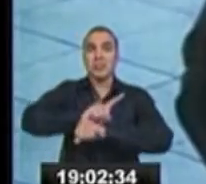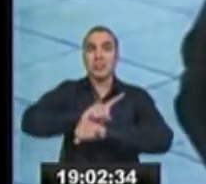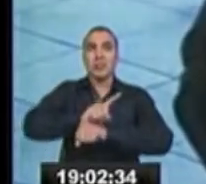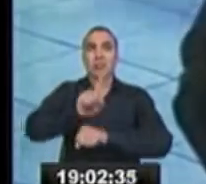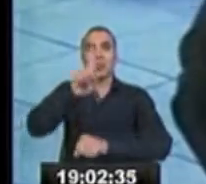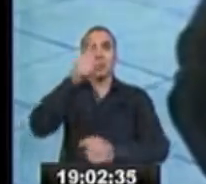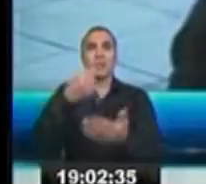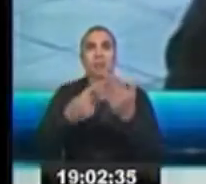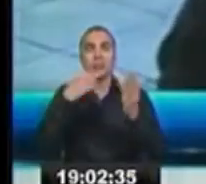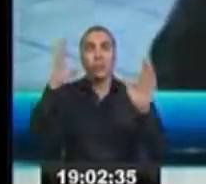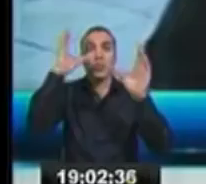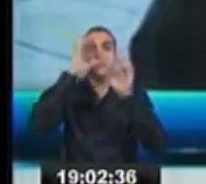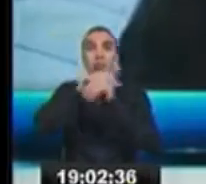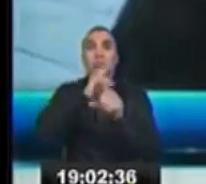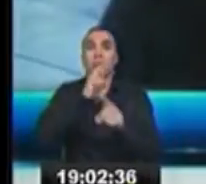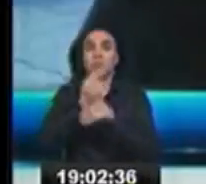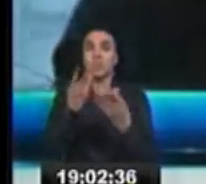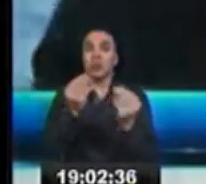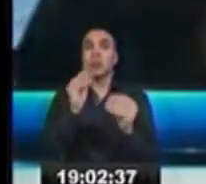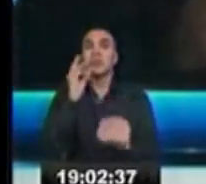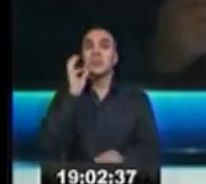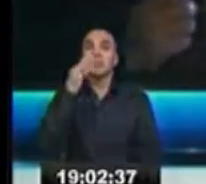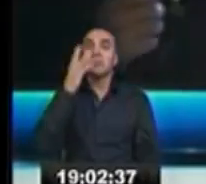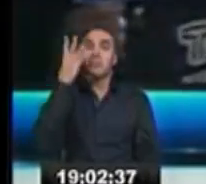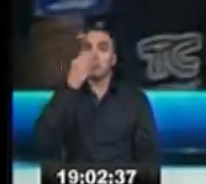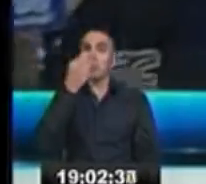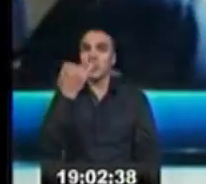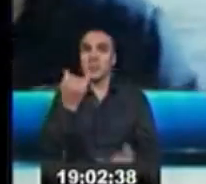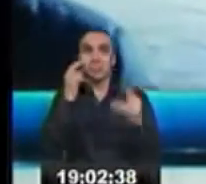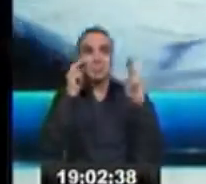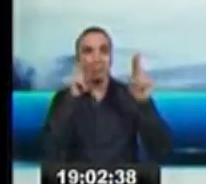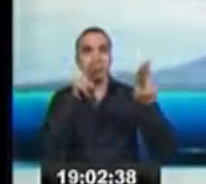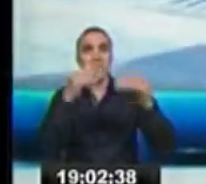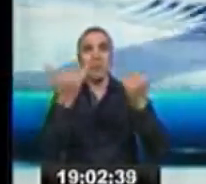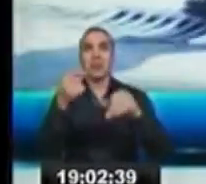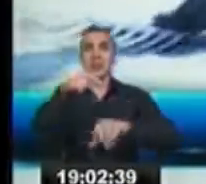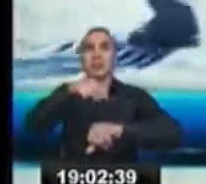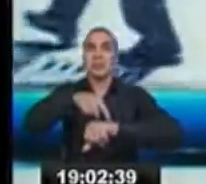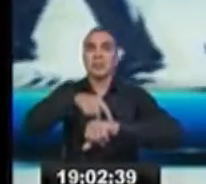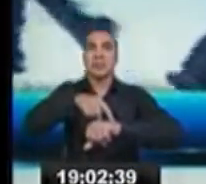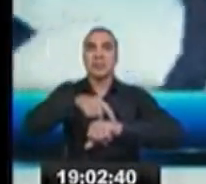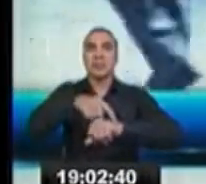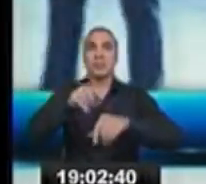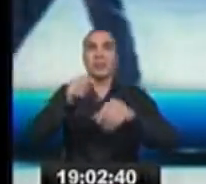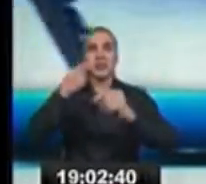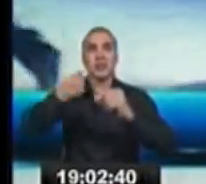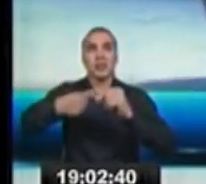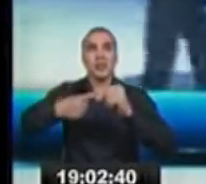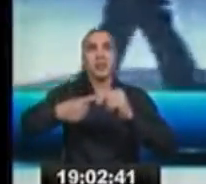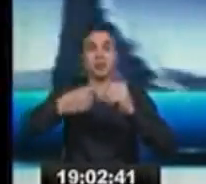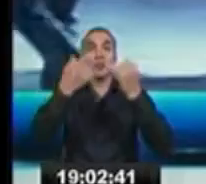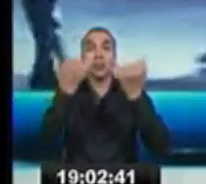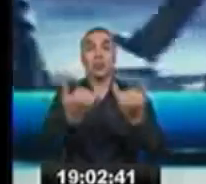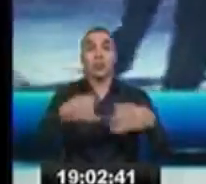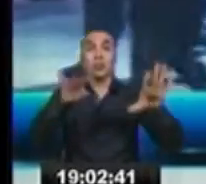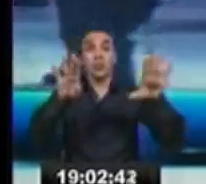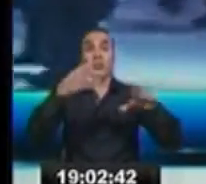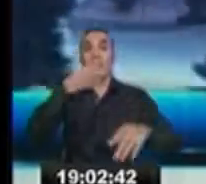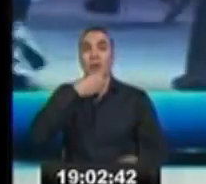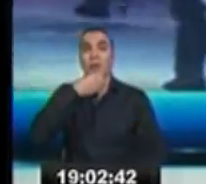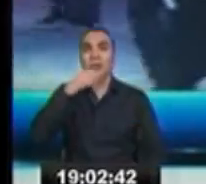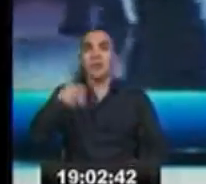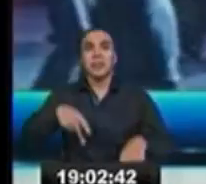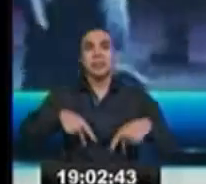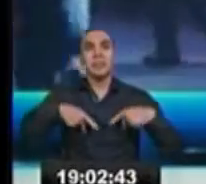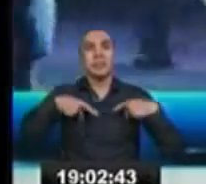una noche bastante agradable la que tenemos en estos momentos acá en la capital. Hoy 9 de agosto vivimos